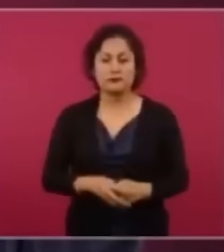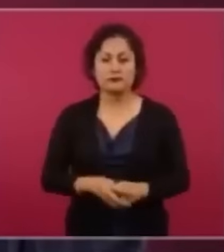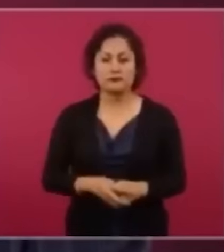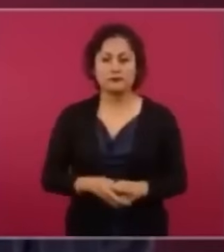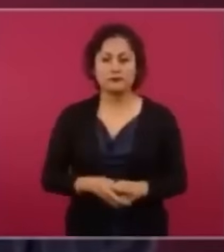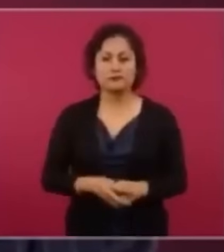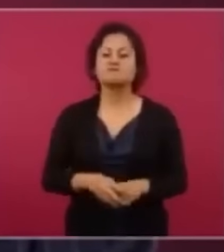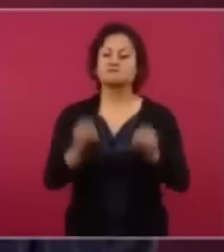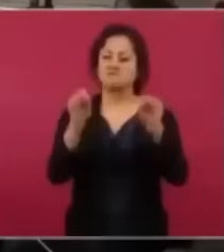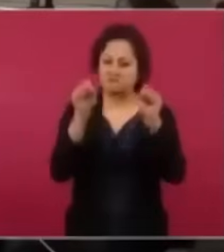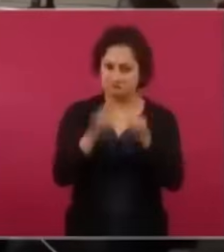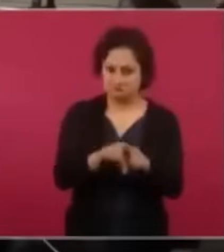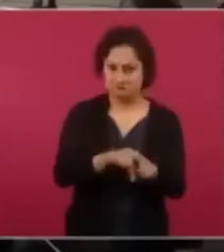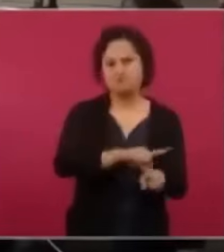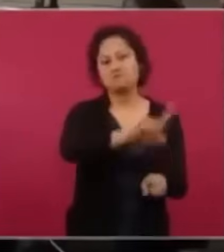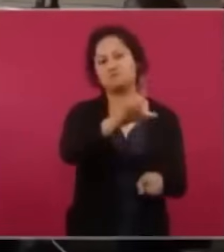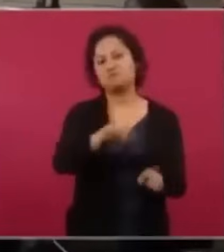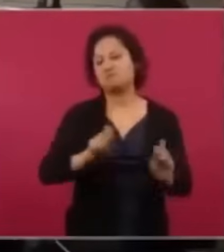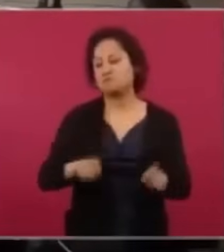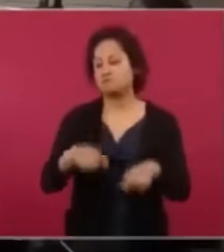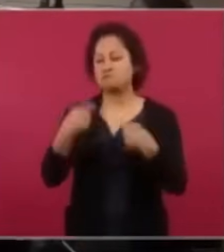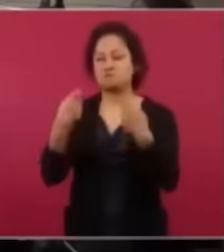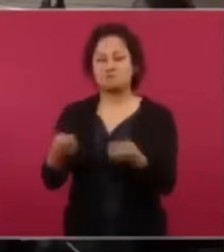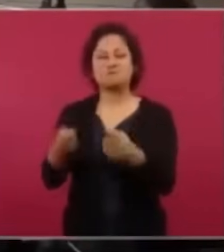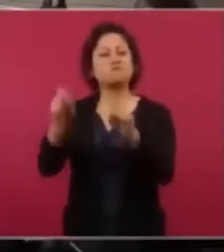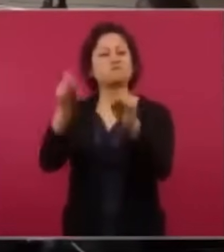al licenciado Peña.